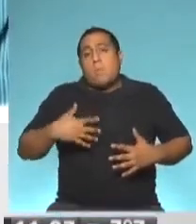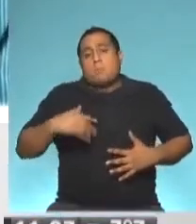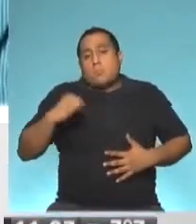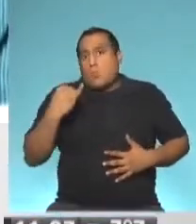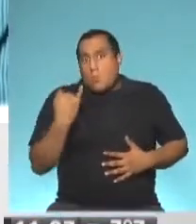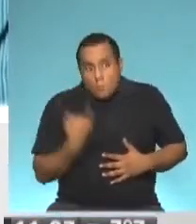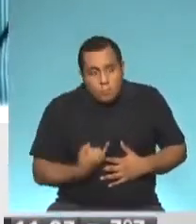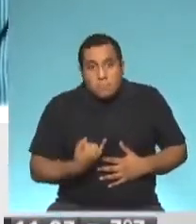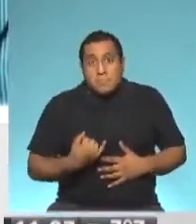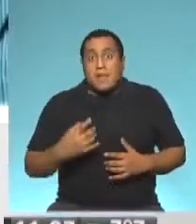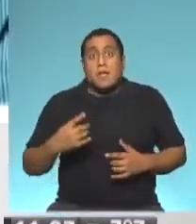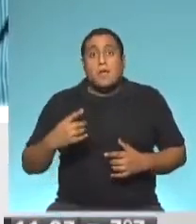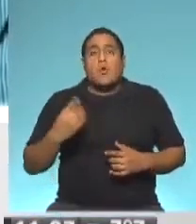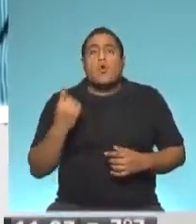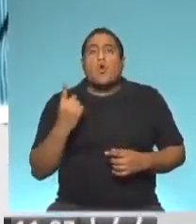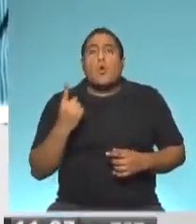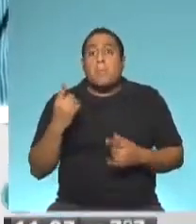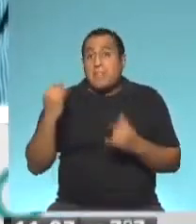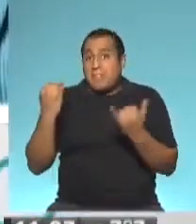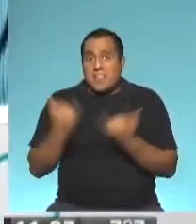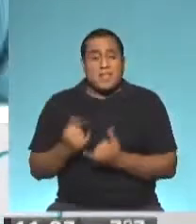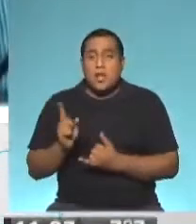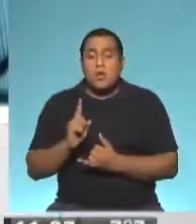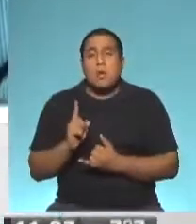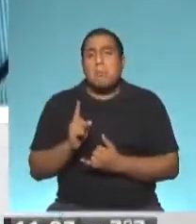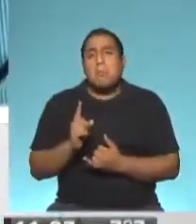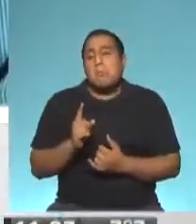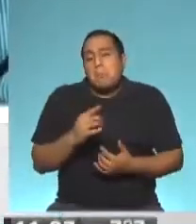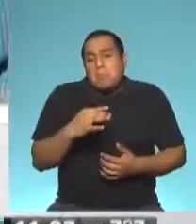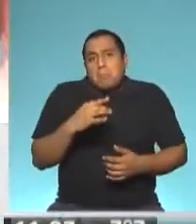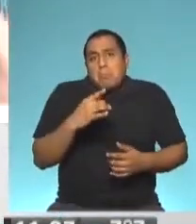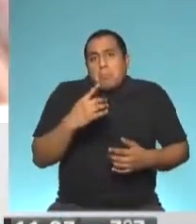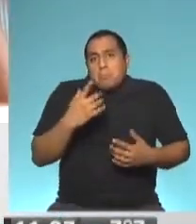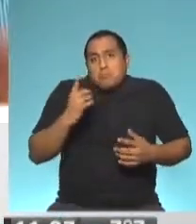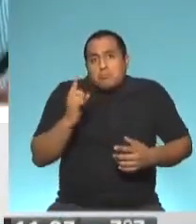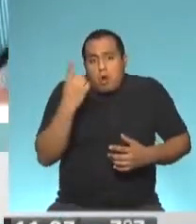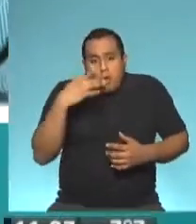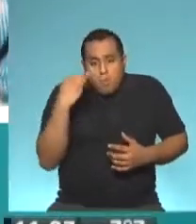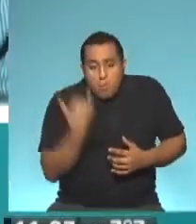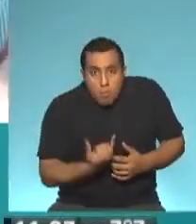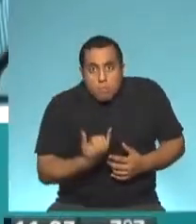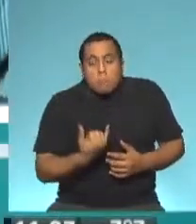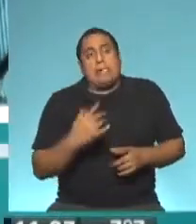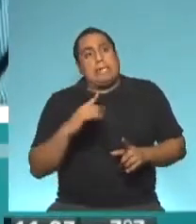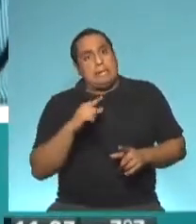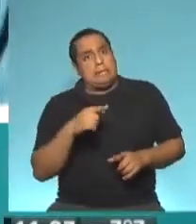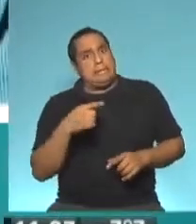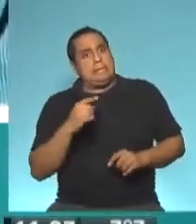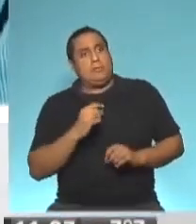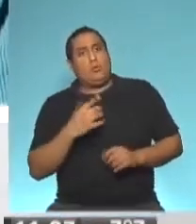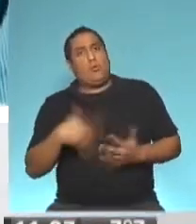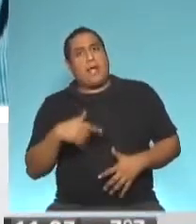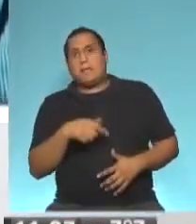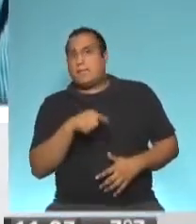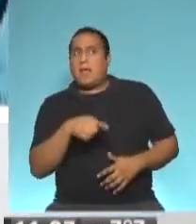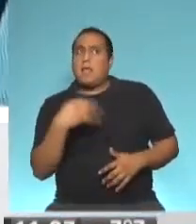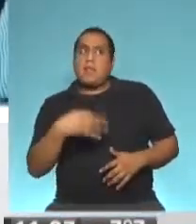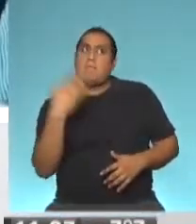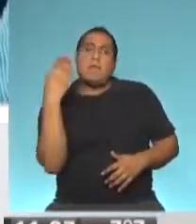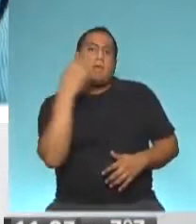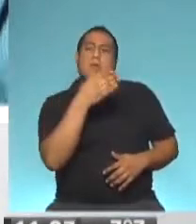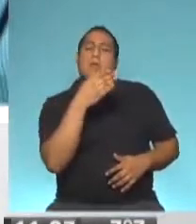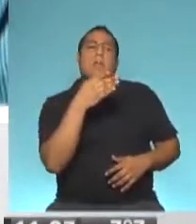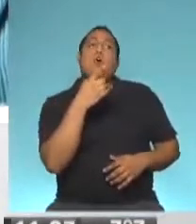por la dieta, claro, son cosas que constituyen una urgencia y ahí no hay ninguna duda que hay que estudiarlo. ¿Sí? Hay que consultar al médico ahí,